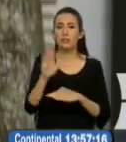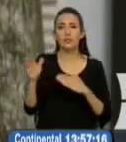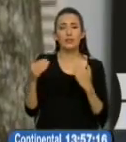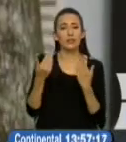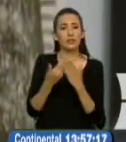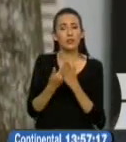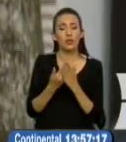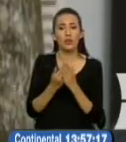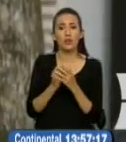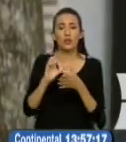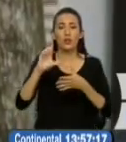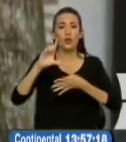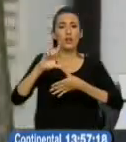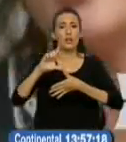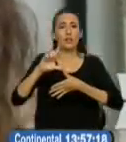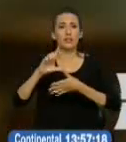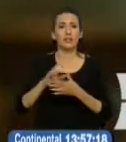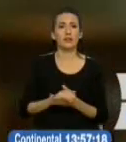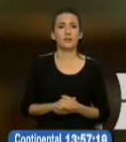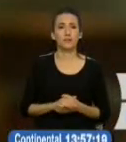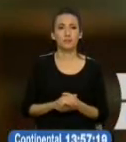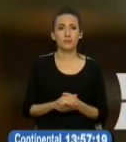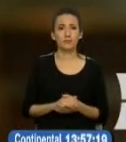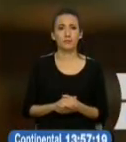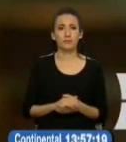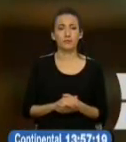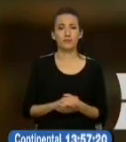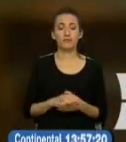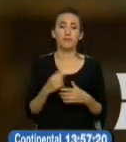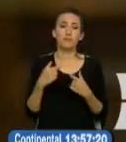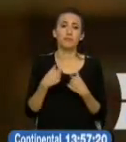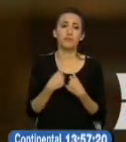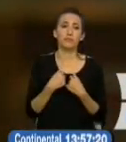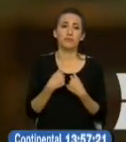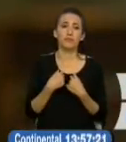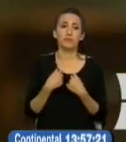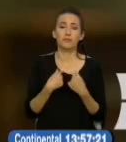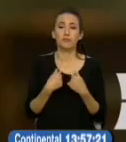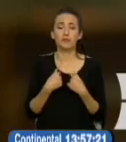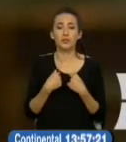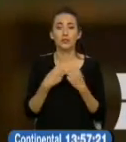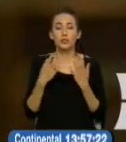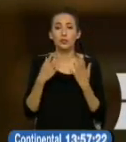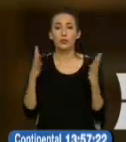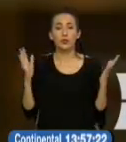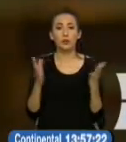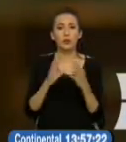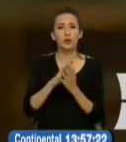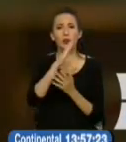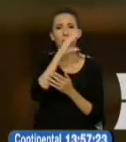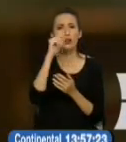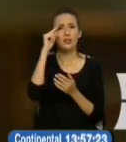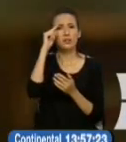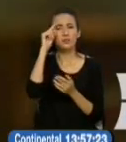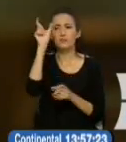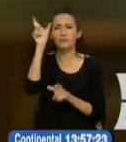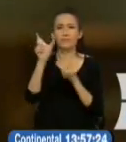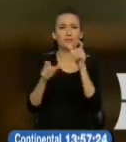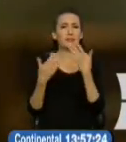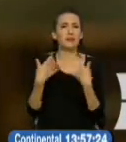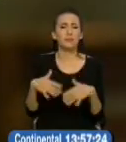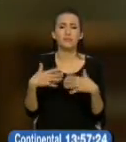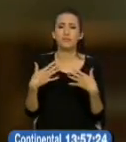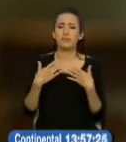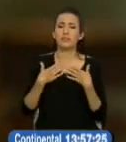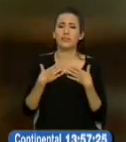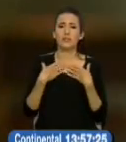de nuestro continente, de América Latina. El neoliberalismo está avanzando y Correa es un tipo que plantó bandera